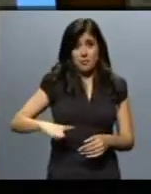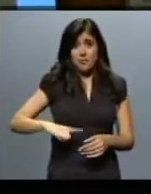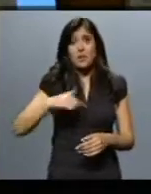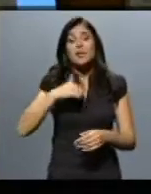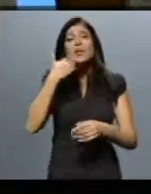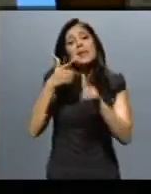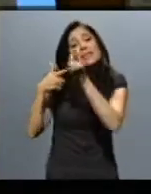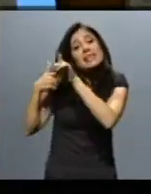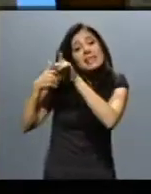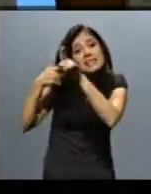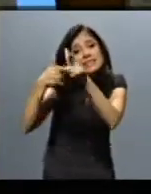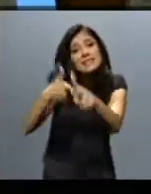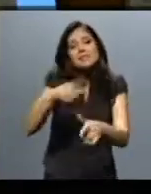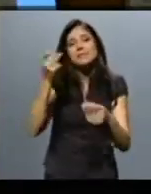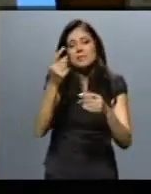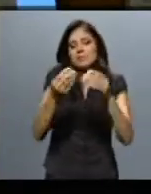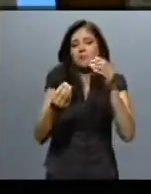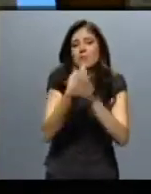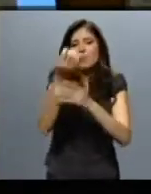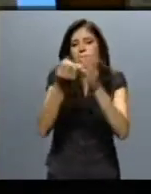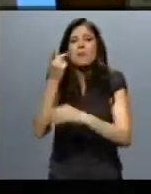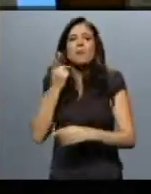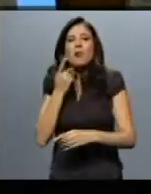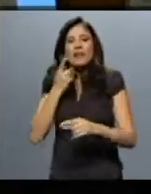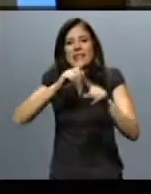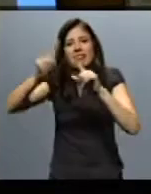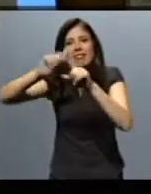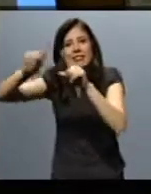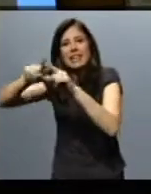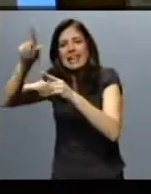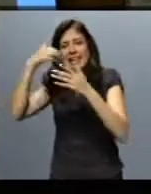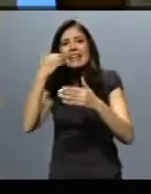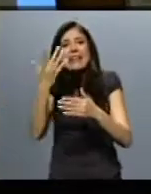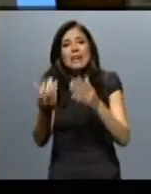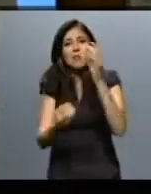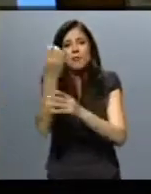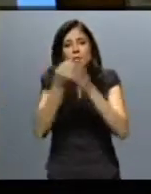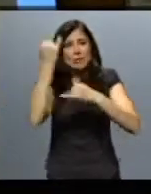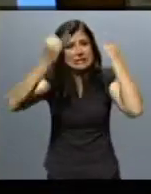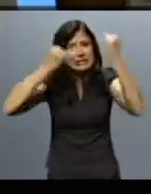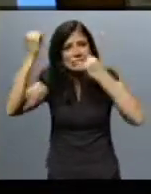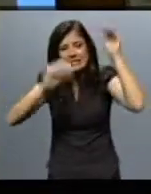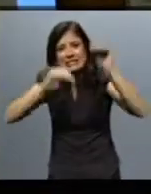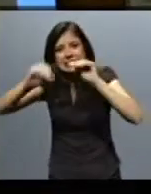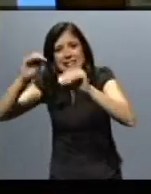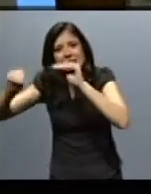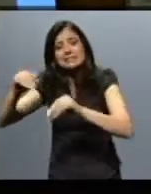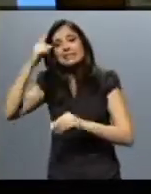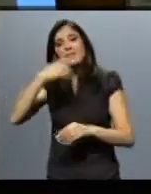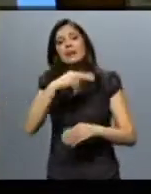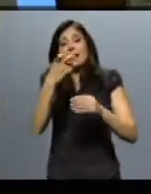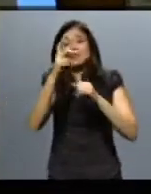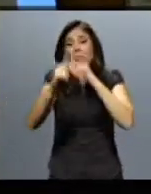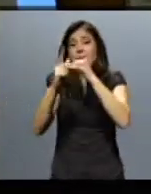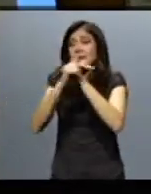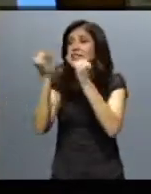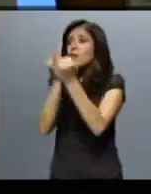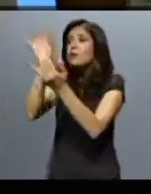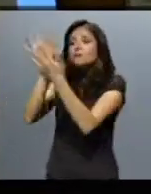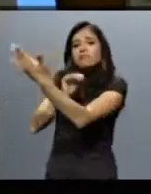dar continuidad a muchas de las políticas que tú sabes que han dado resultado y que hoy son ejemplo en muchos países y